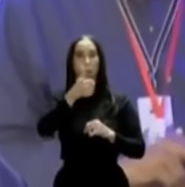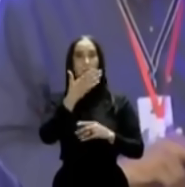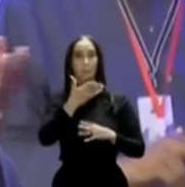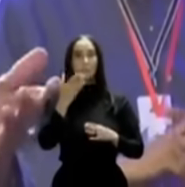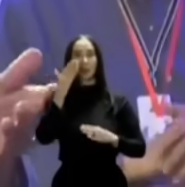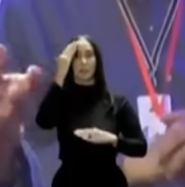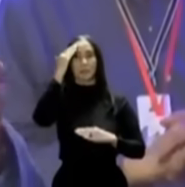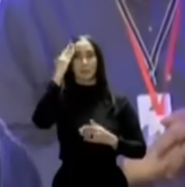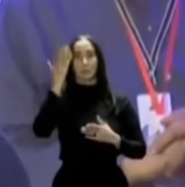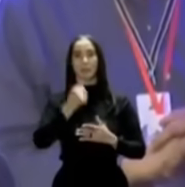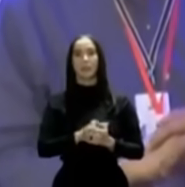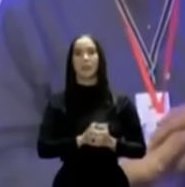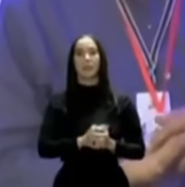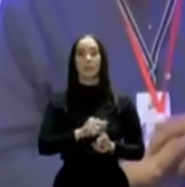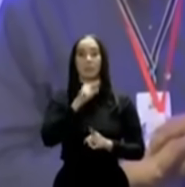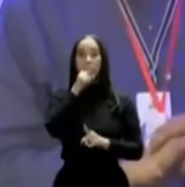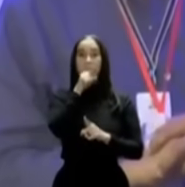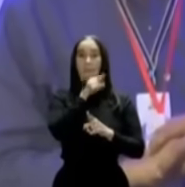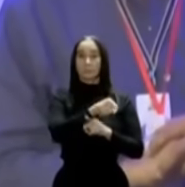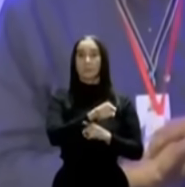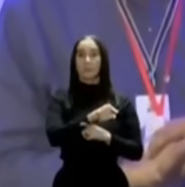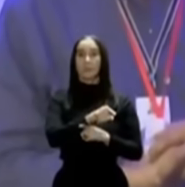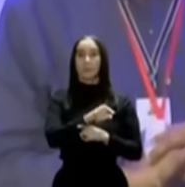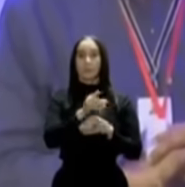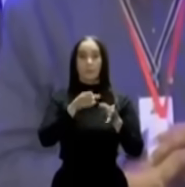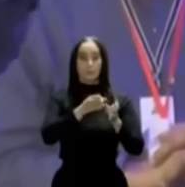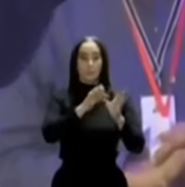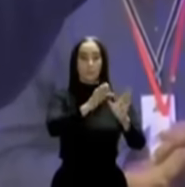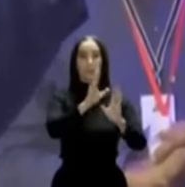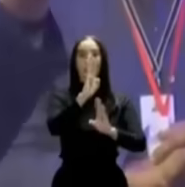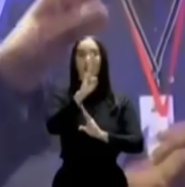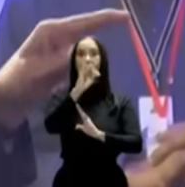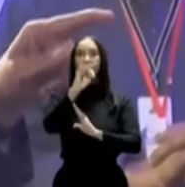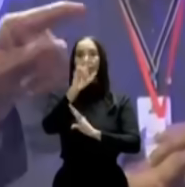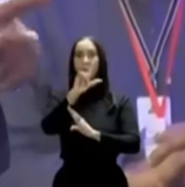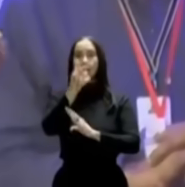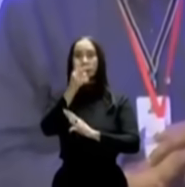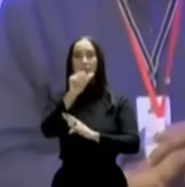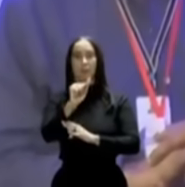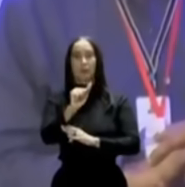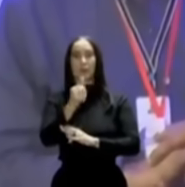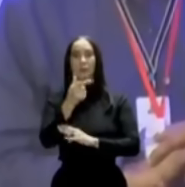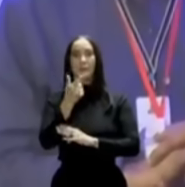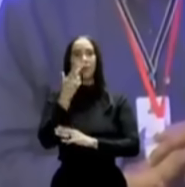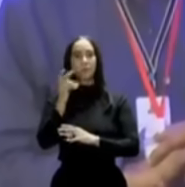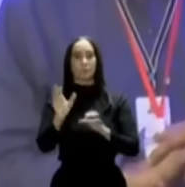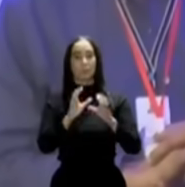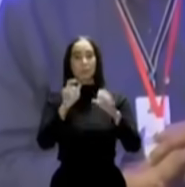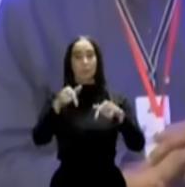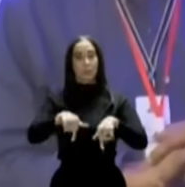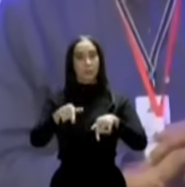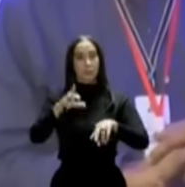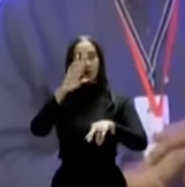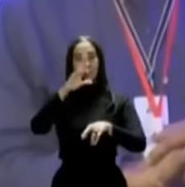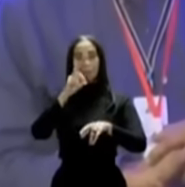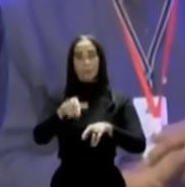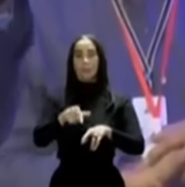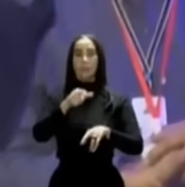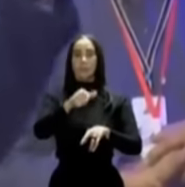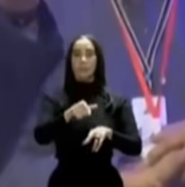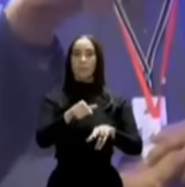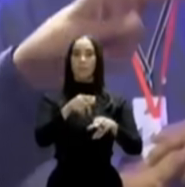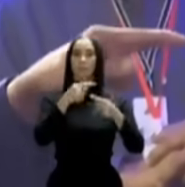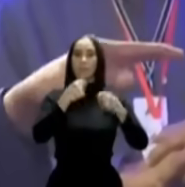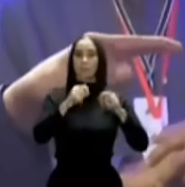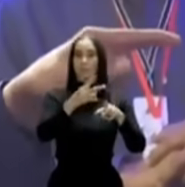que quiero saber es si ese canal, la vigía que vamos a hacer, es precisamente para